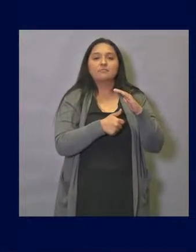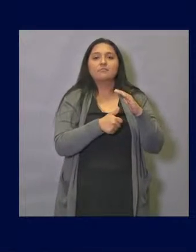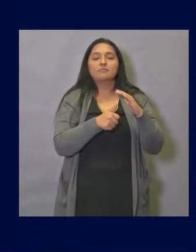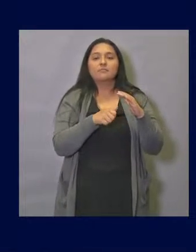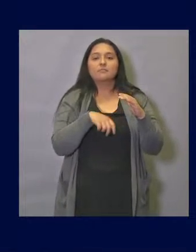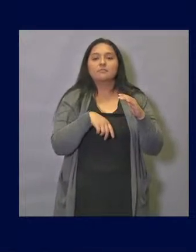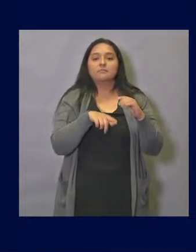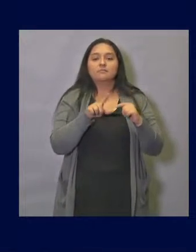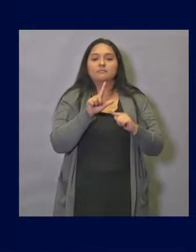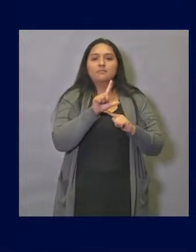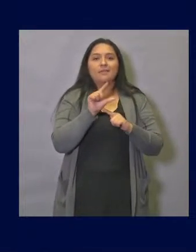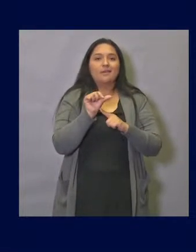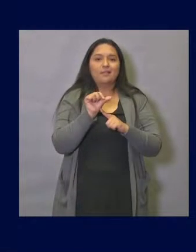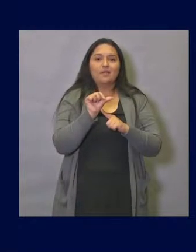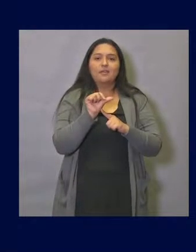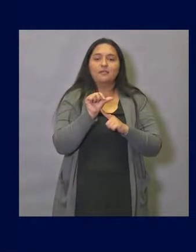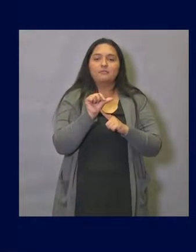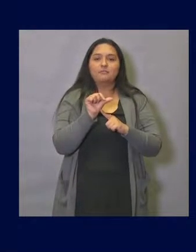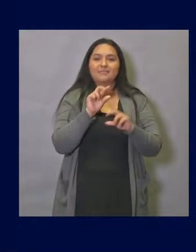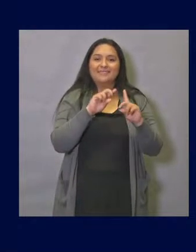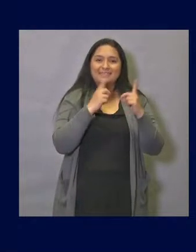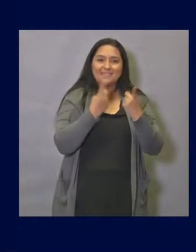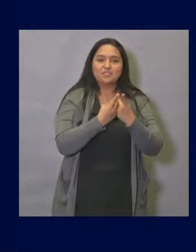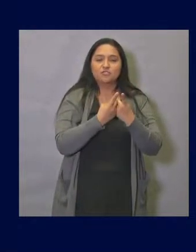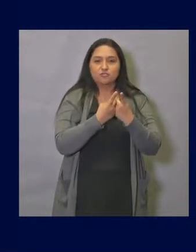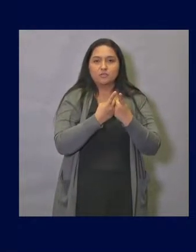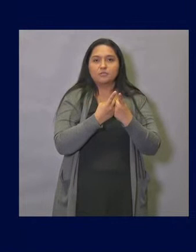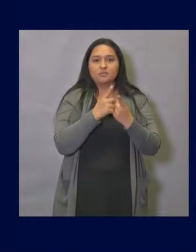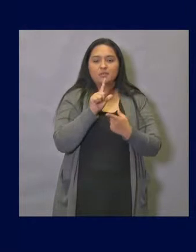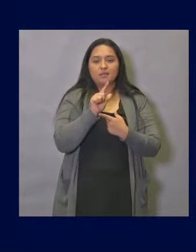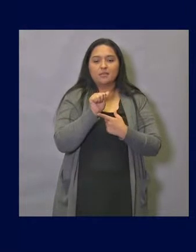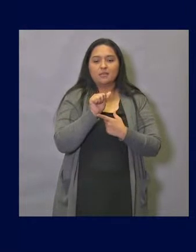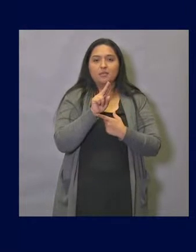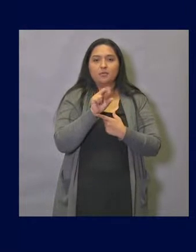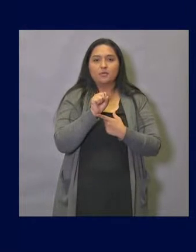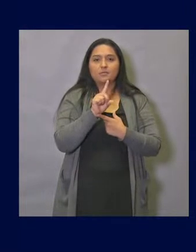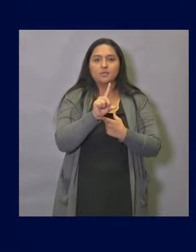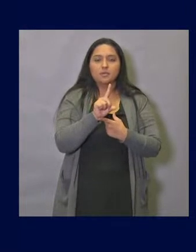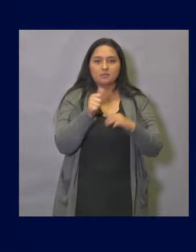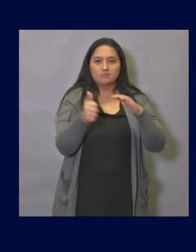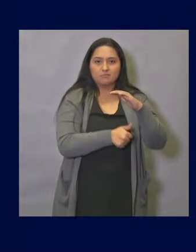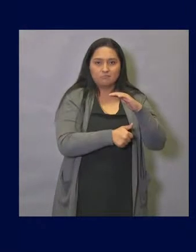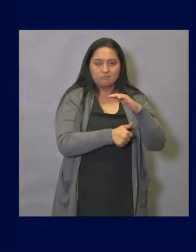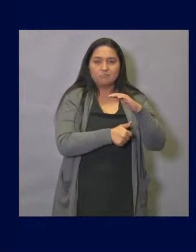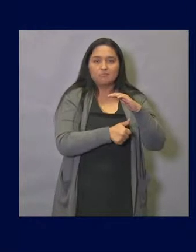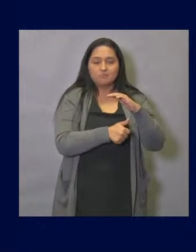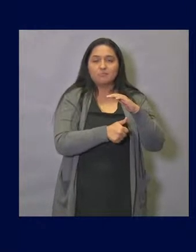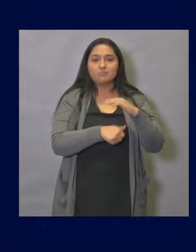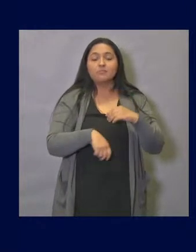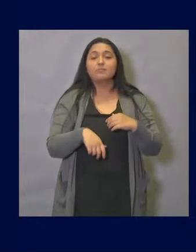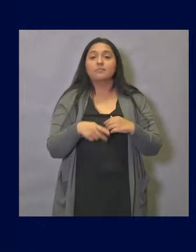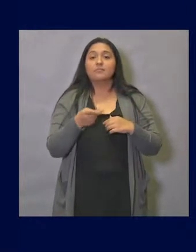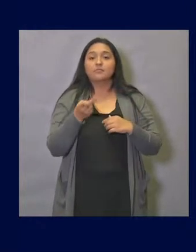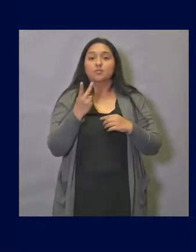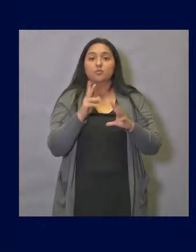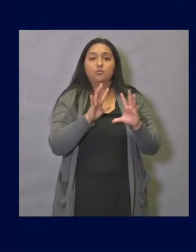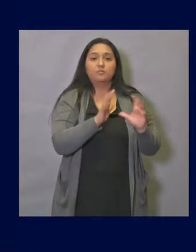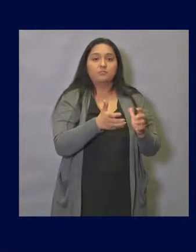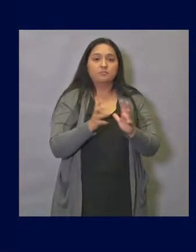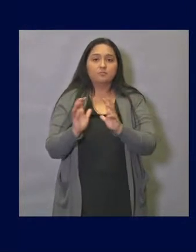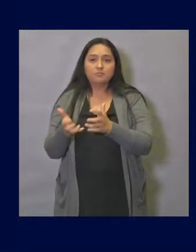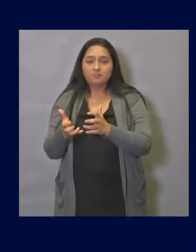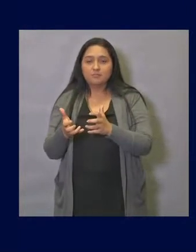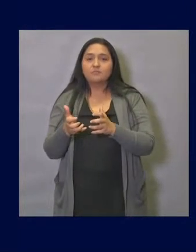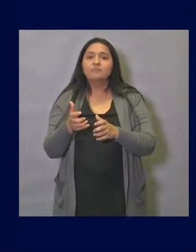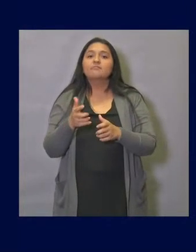Los Ángeles, o el Distrito Escolar Unificado de Los Ángeles. Estas dos organizaciones se han comprometido